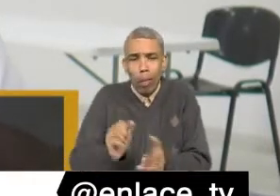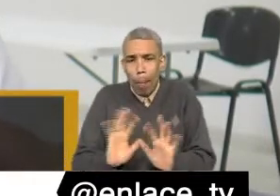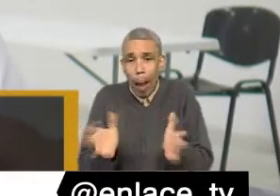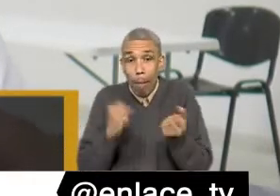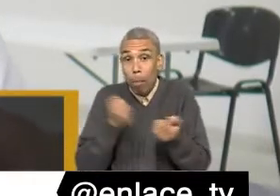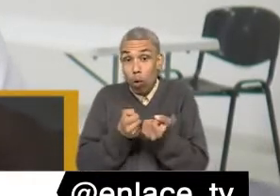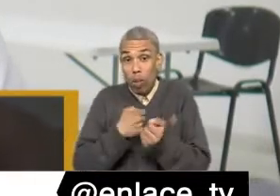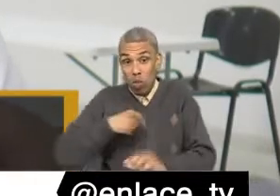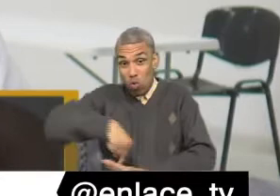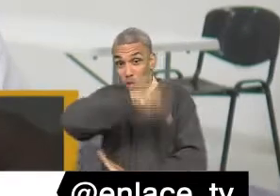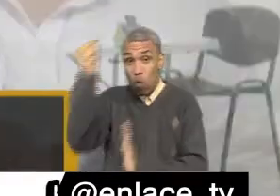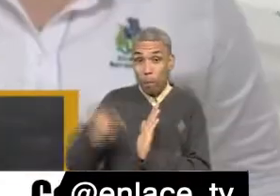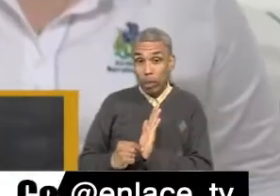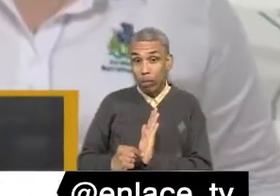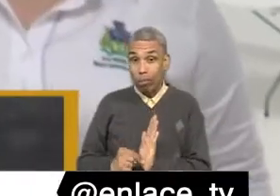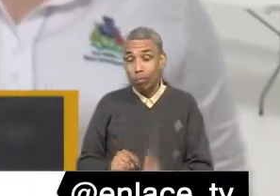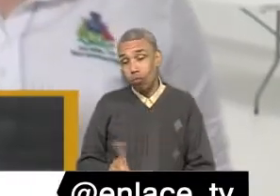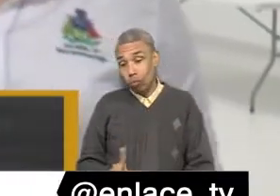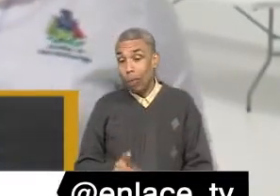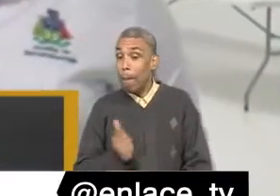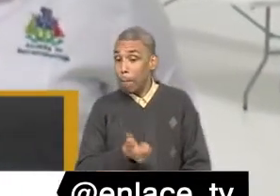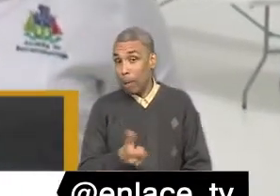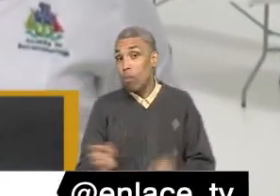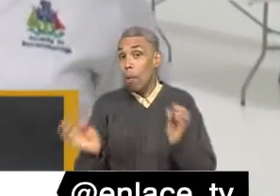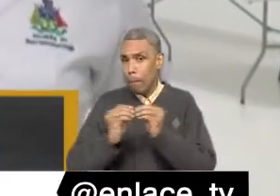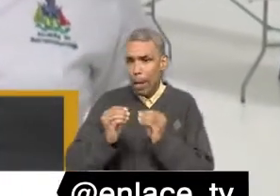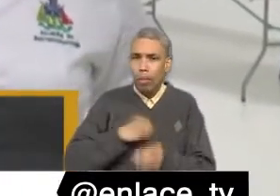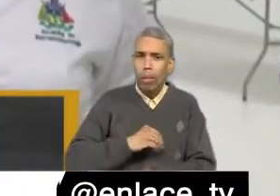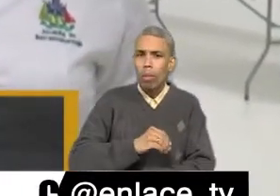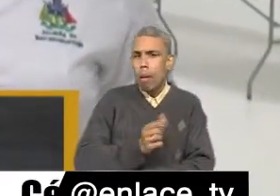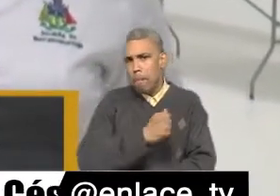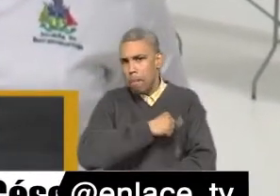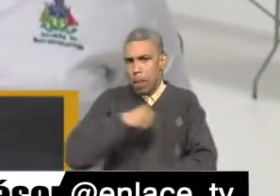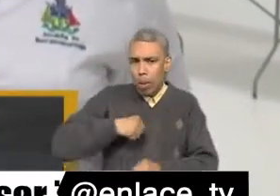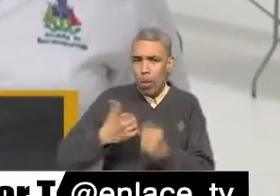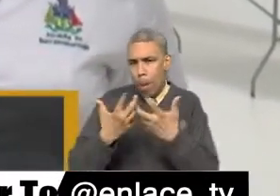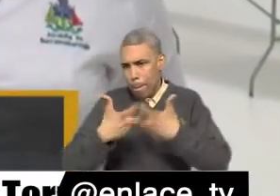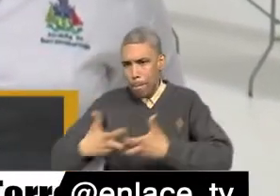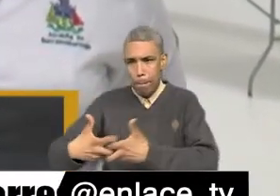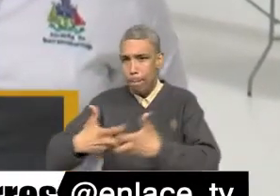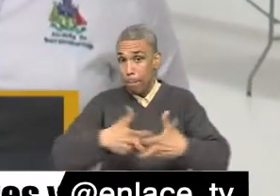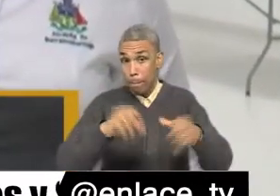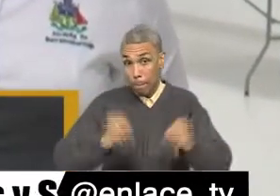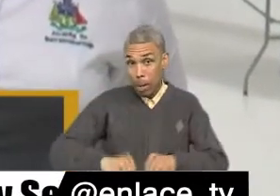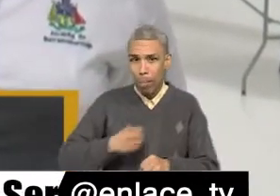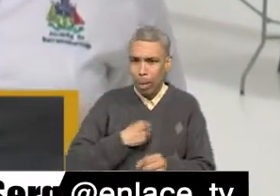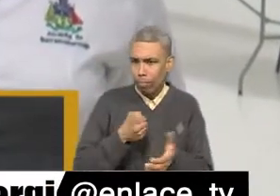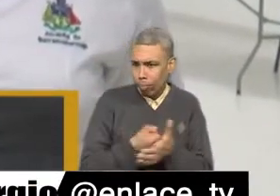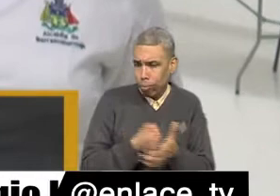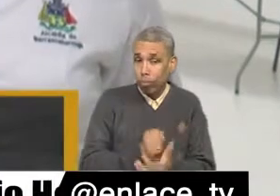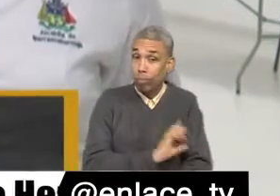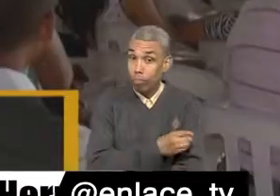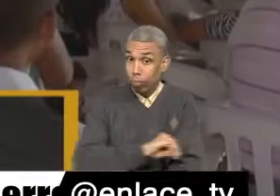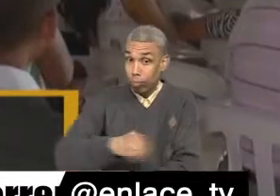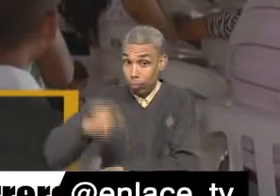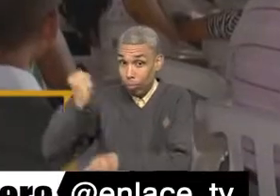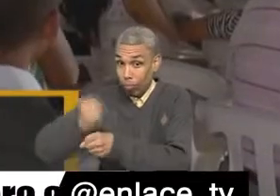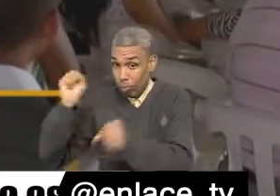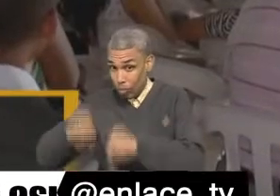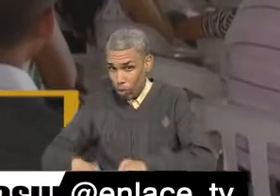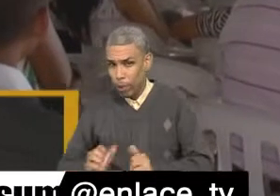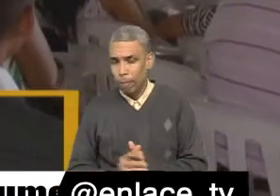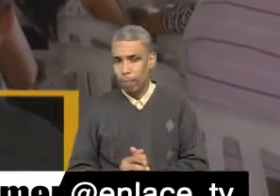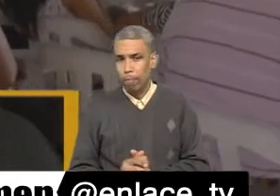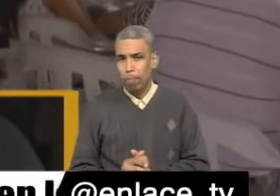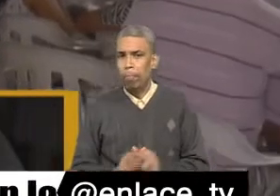son importantes en nuestra ciudad. Cortés afirmó que se reunió con el director de la entidad que realiza el Festival Vallenato para hacer directamente